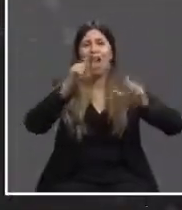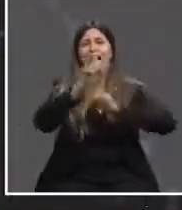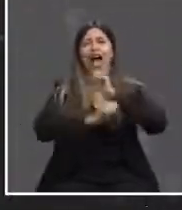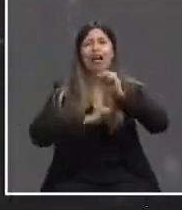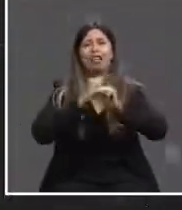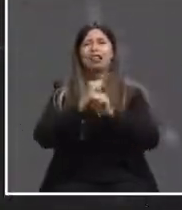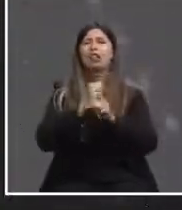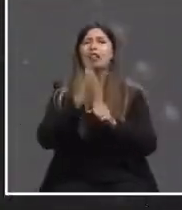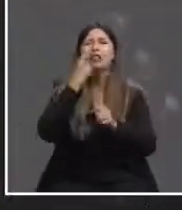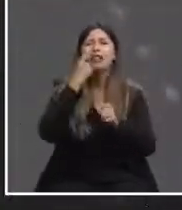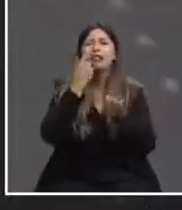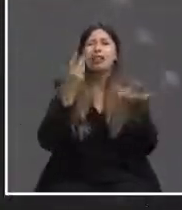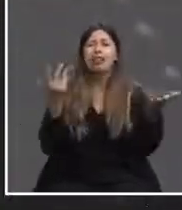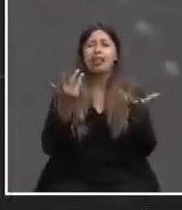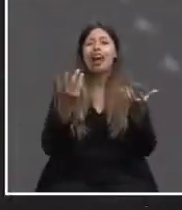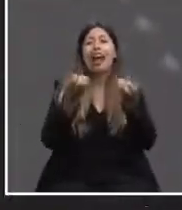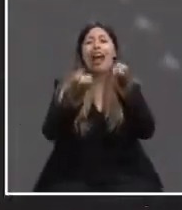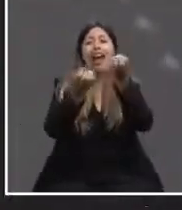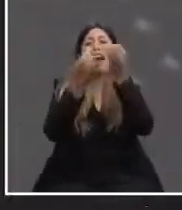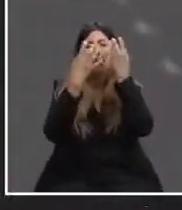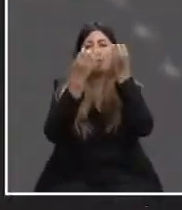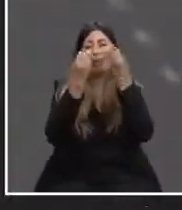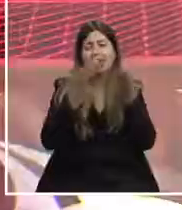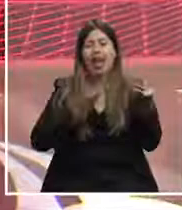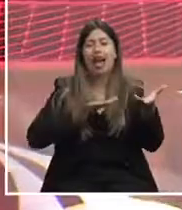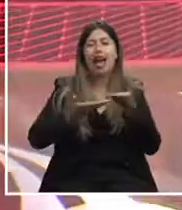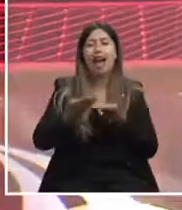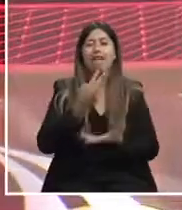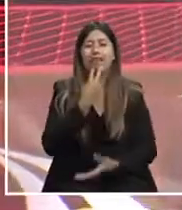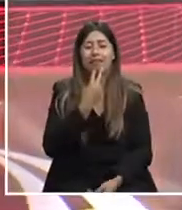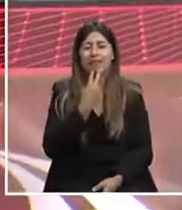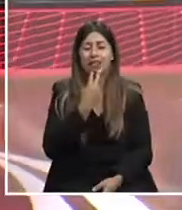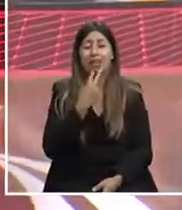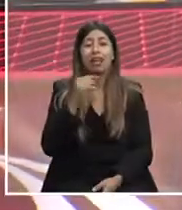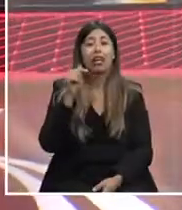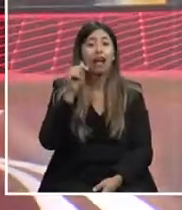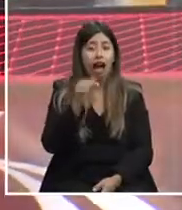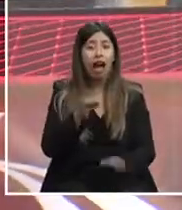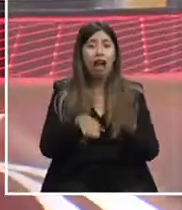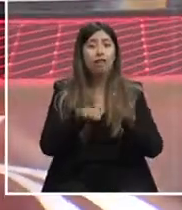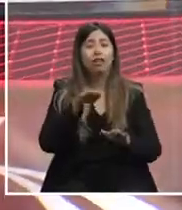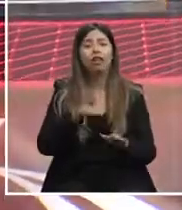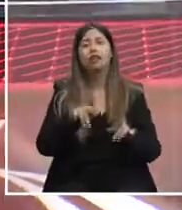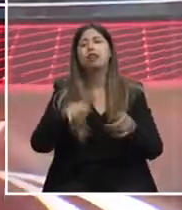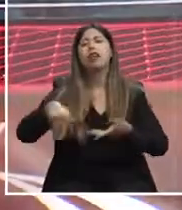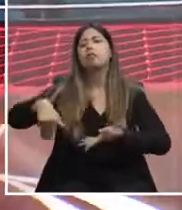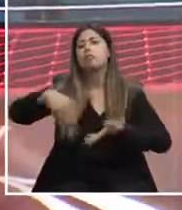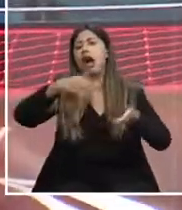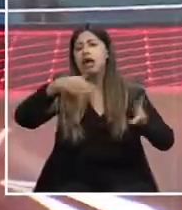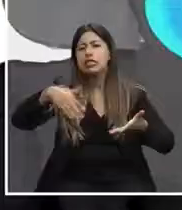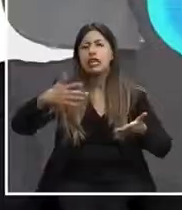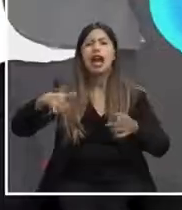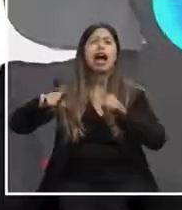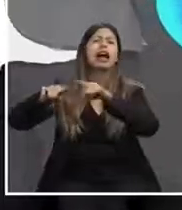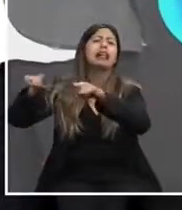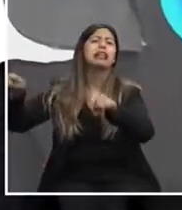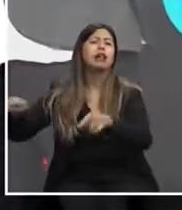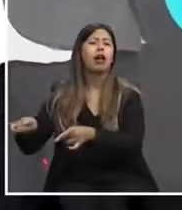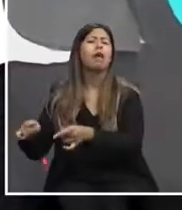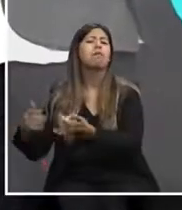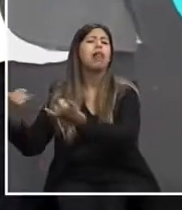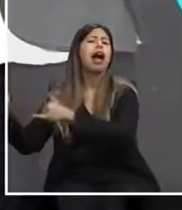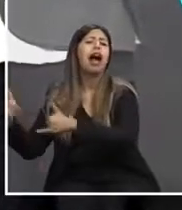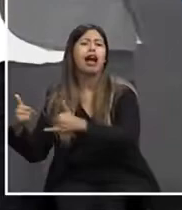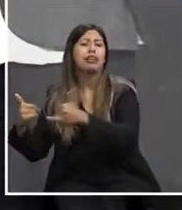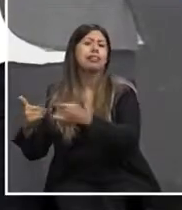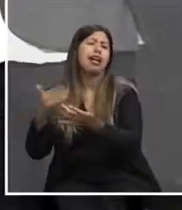aprender a convivir. La convivencia se da precisamente en espacios físicos muchas veces, se da en el pasaje, en la cuadra, en la plaza, en la manzana, y esos son